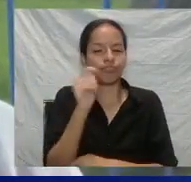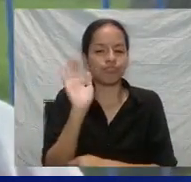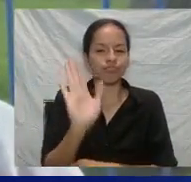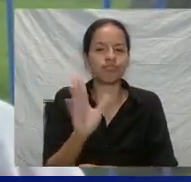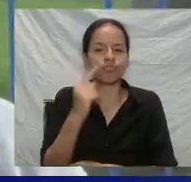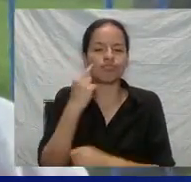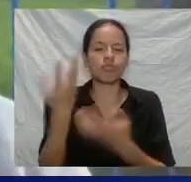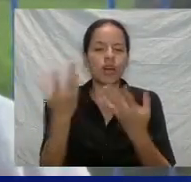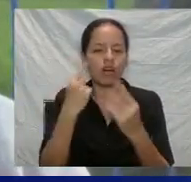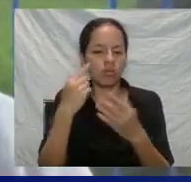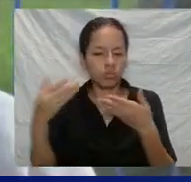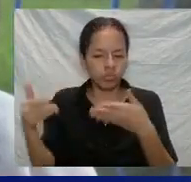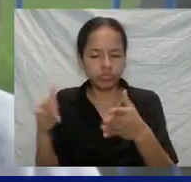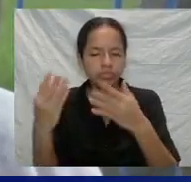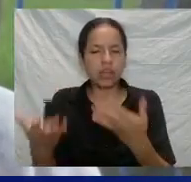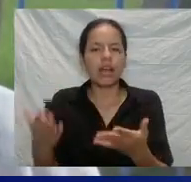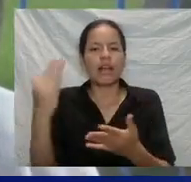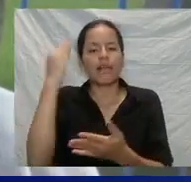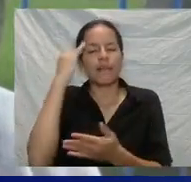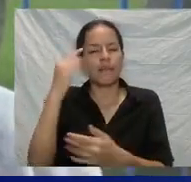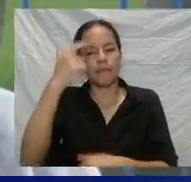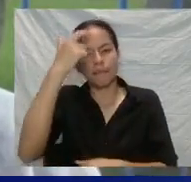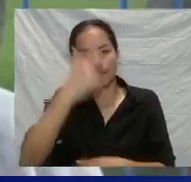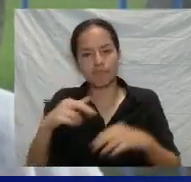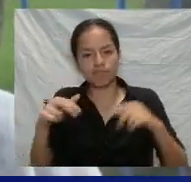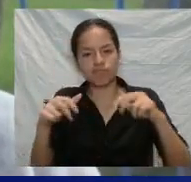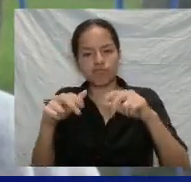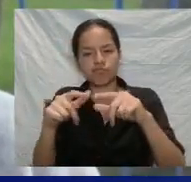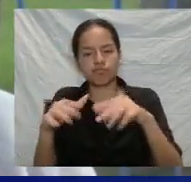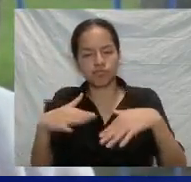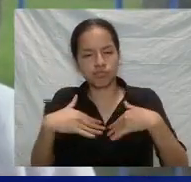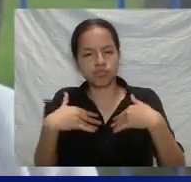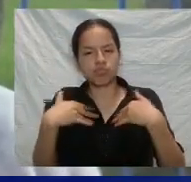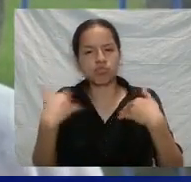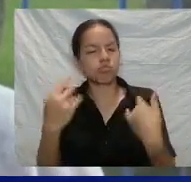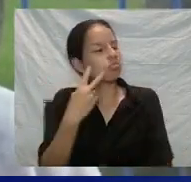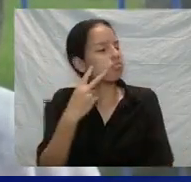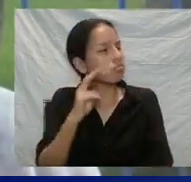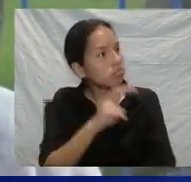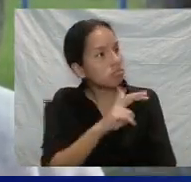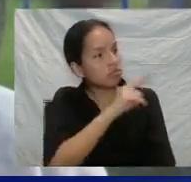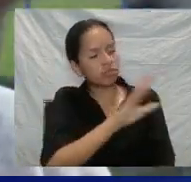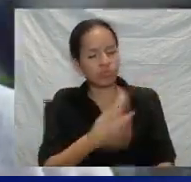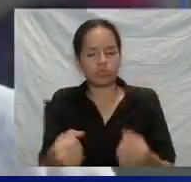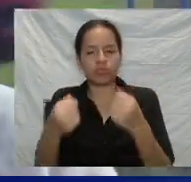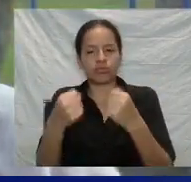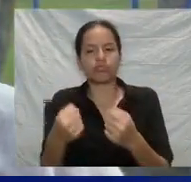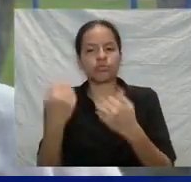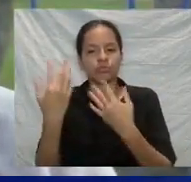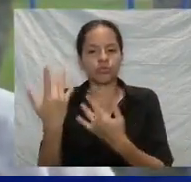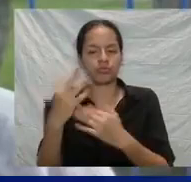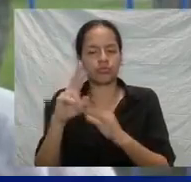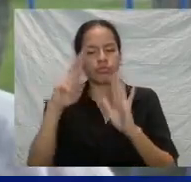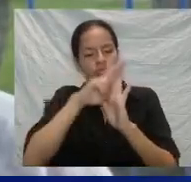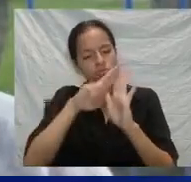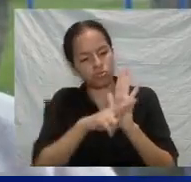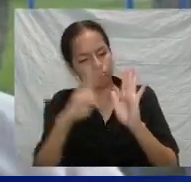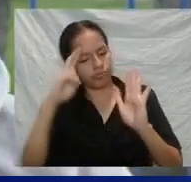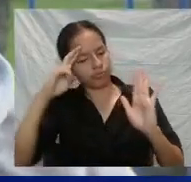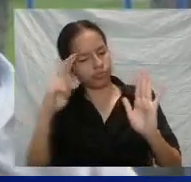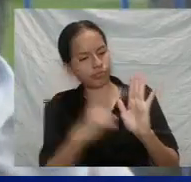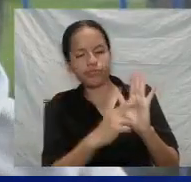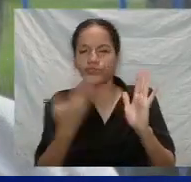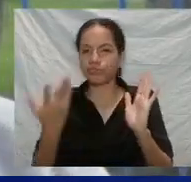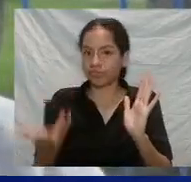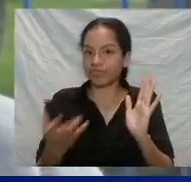encima también los transeúntes cuando están pasando vamos a mover y en los carros van a estar así va a cumplir la regla de tránsito y ya no va a haber